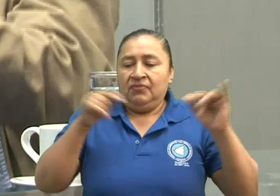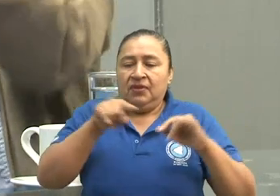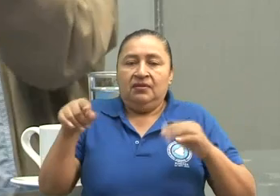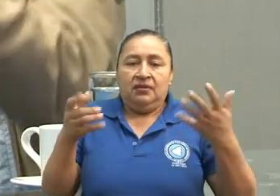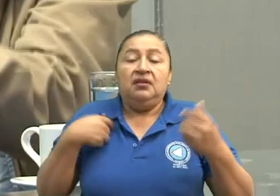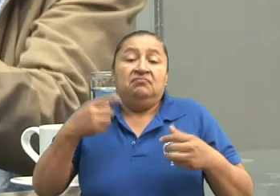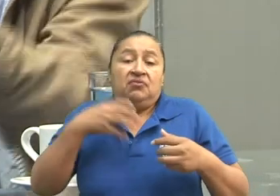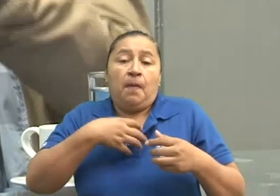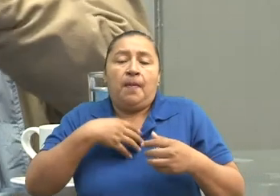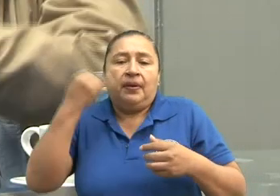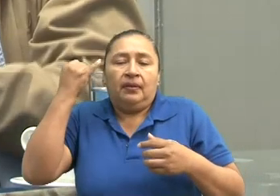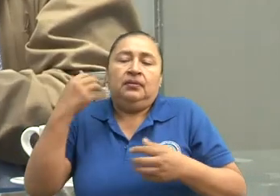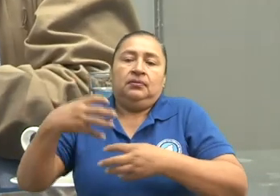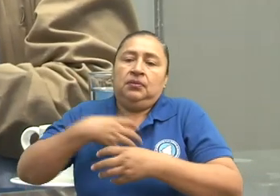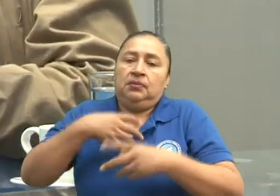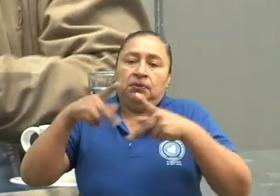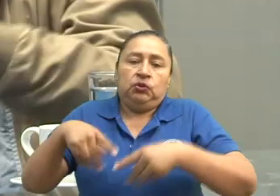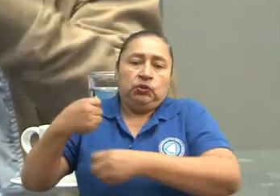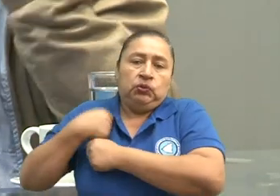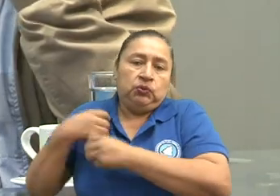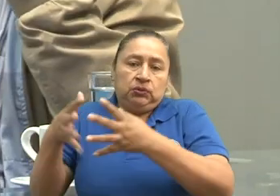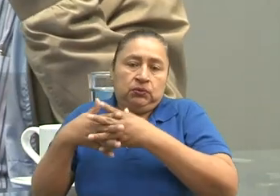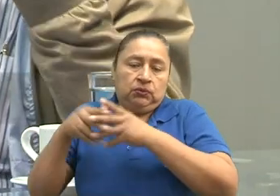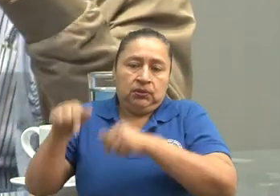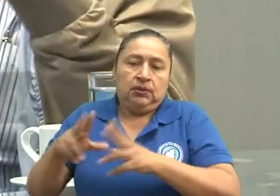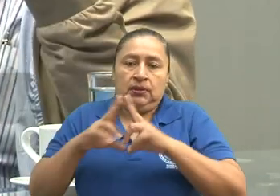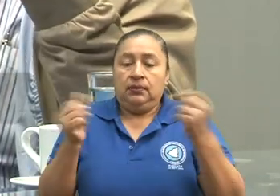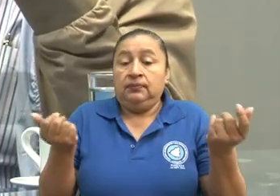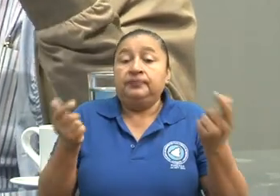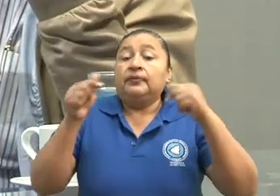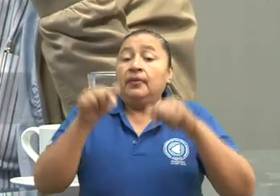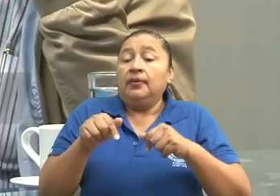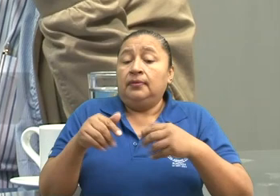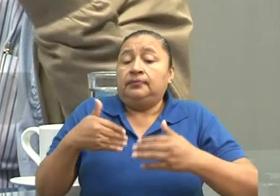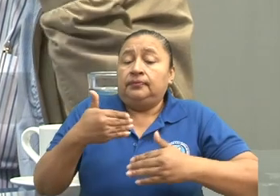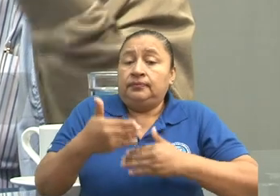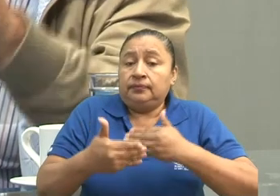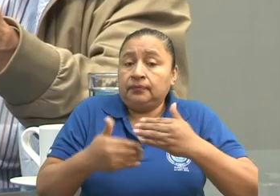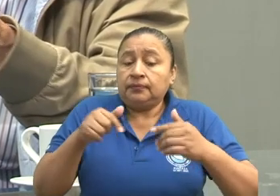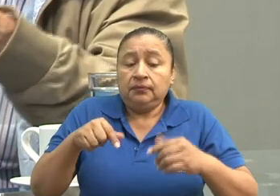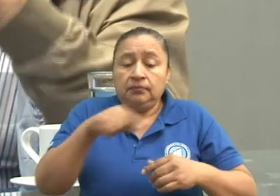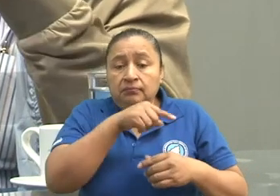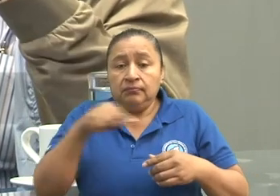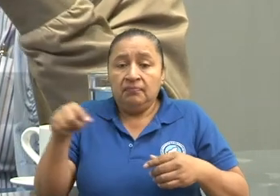los intereses de los norteamericanos en Nicaragua. Entonces, en la medida en que esta oposición queda enterrada,